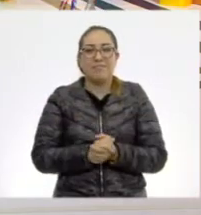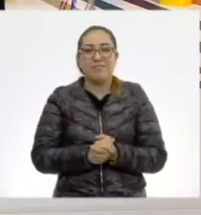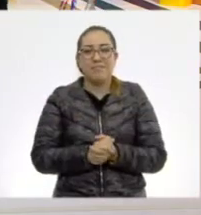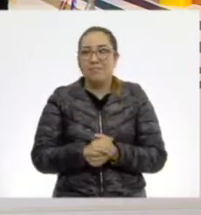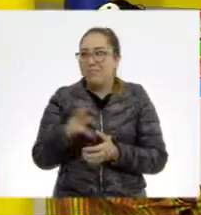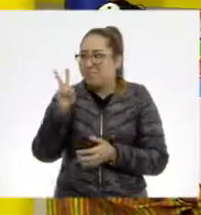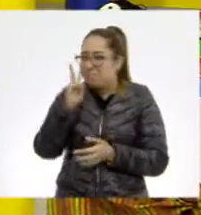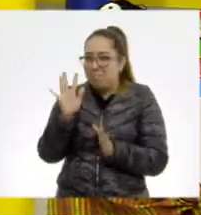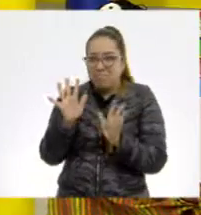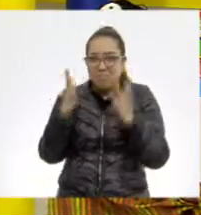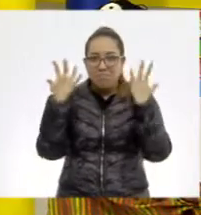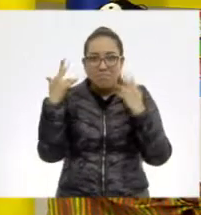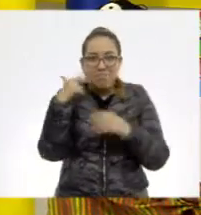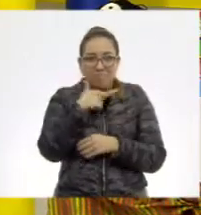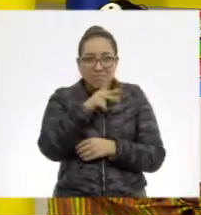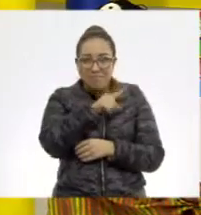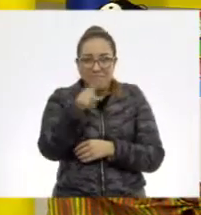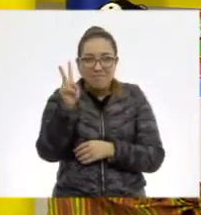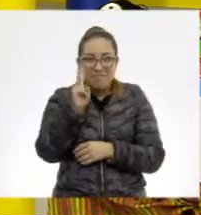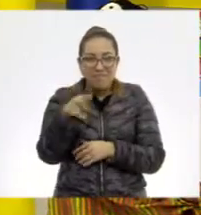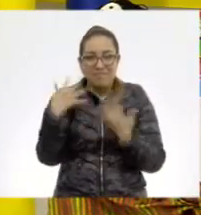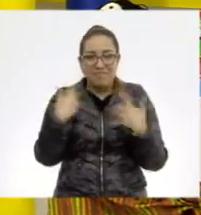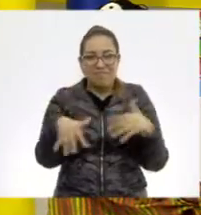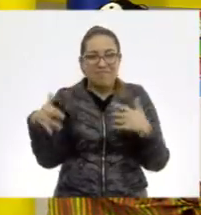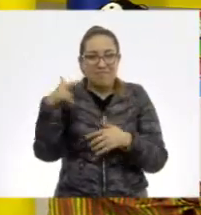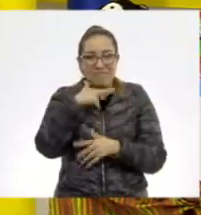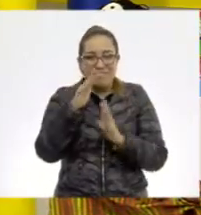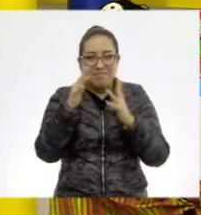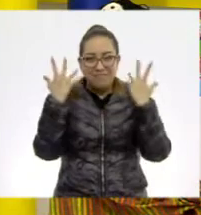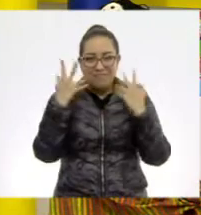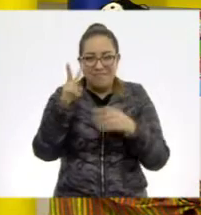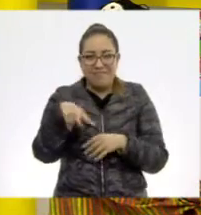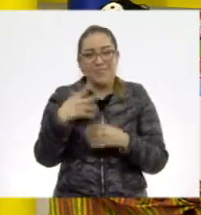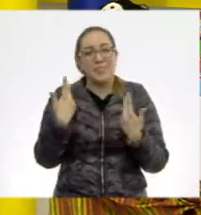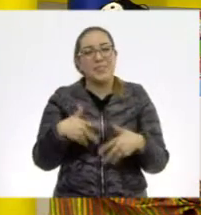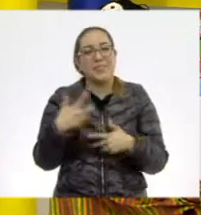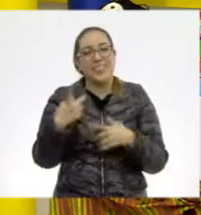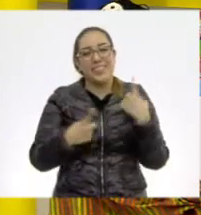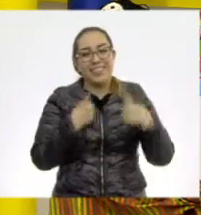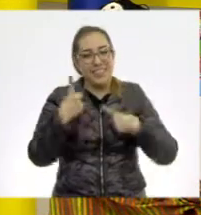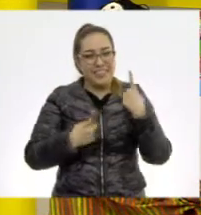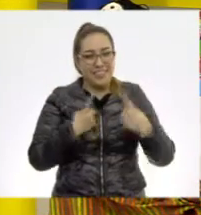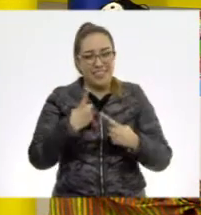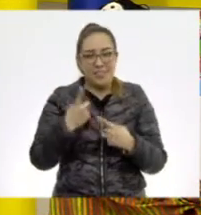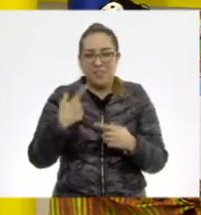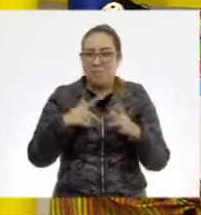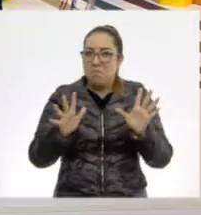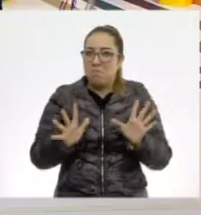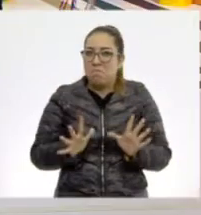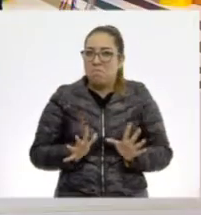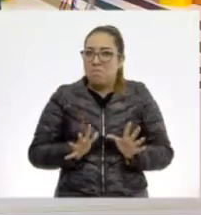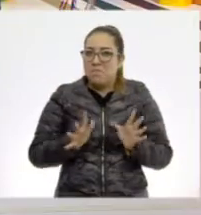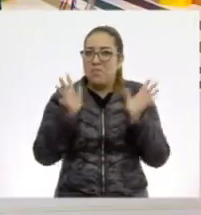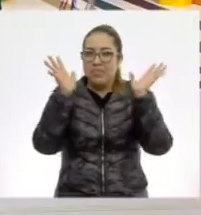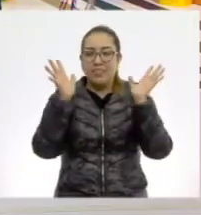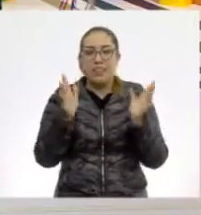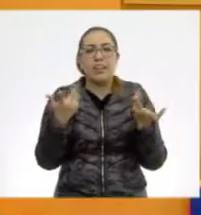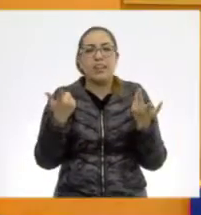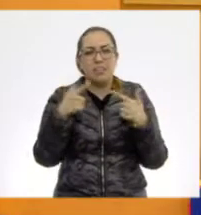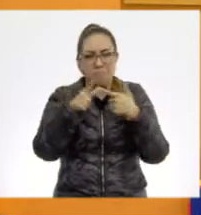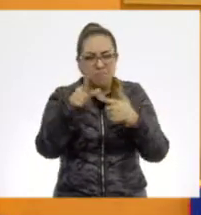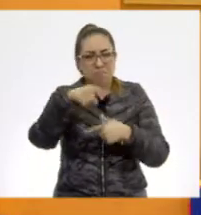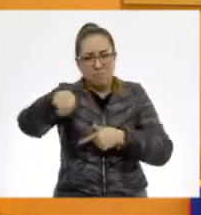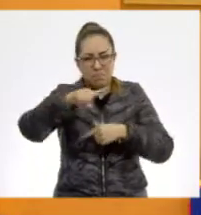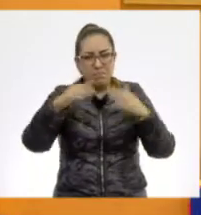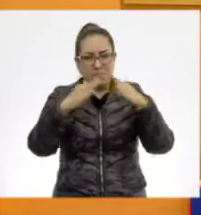¿Vio qué rapidísimo? ¿Vieron qué rápido lo hicimos? ¡Excelente! ¡Qué divertido! Deberíamos intentarlo en casa y seguir jugando